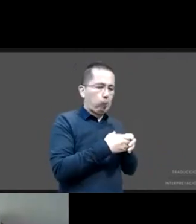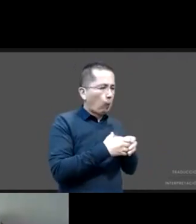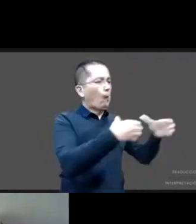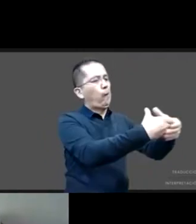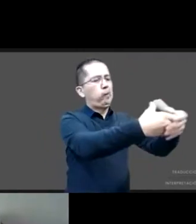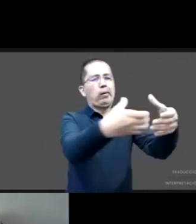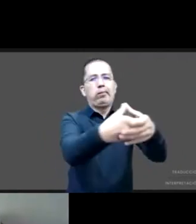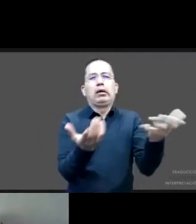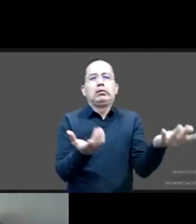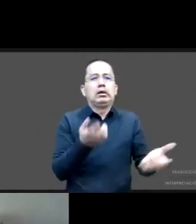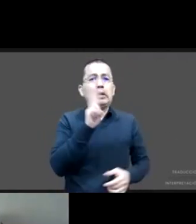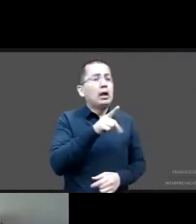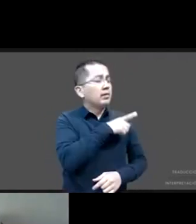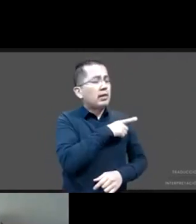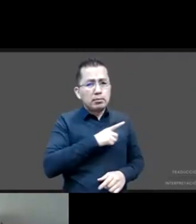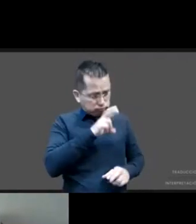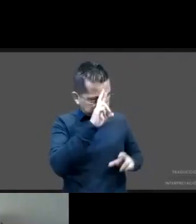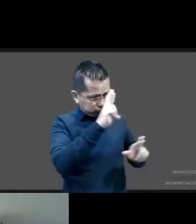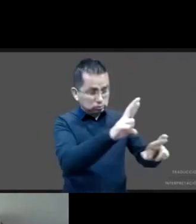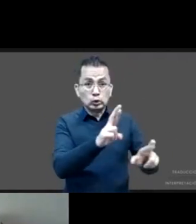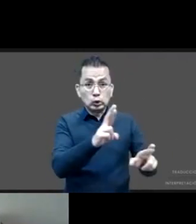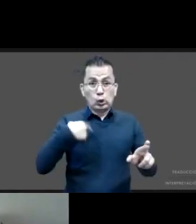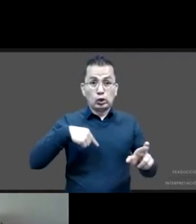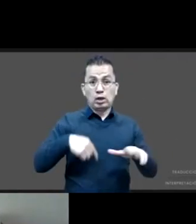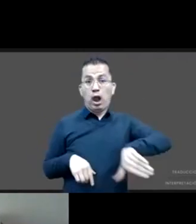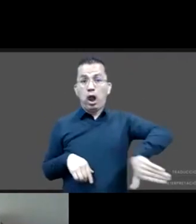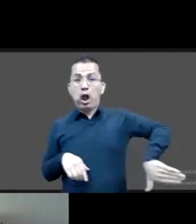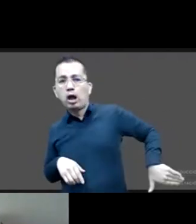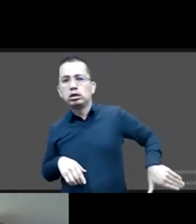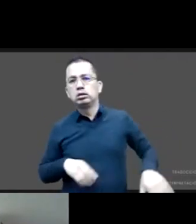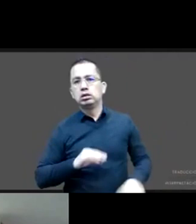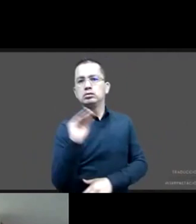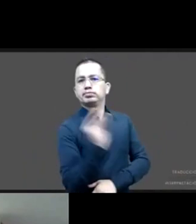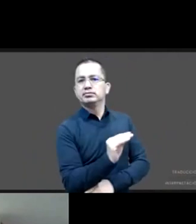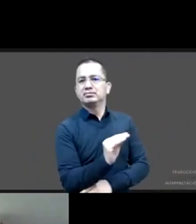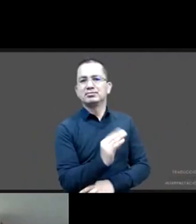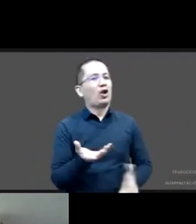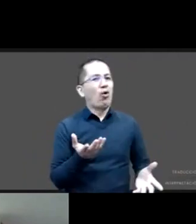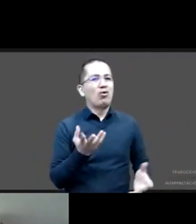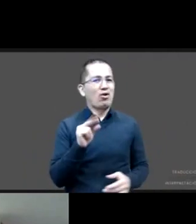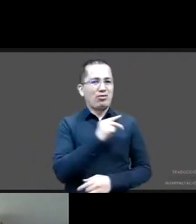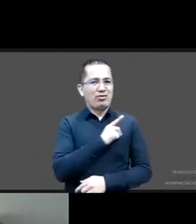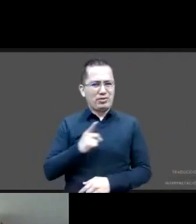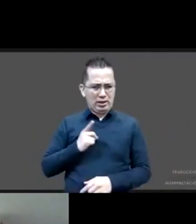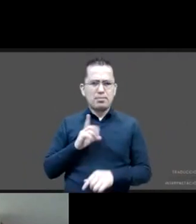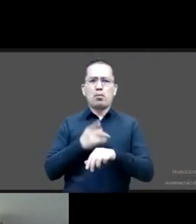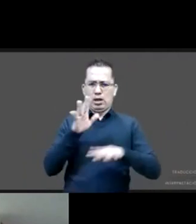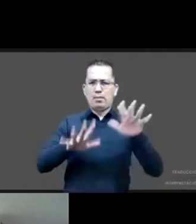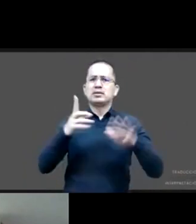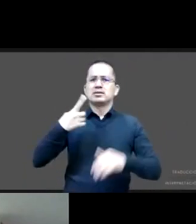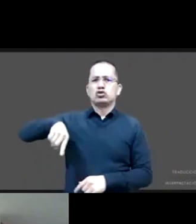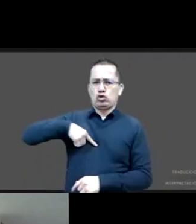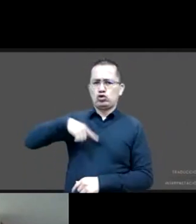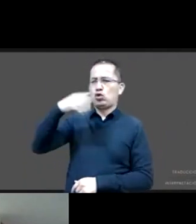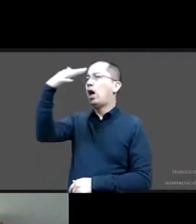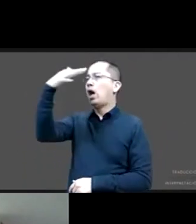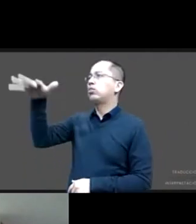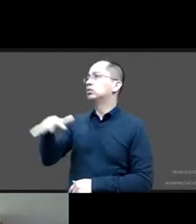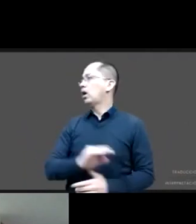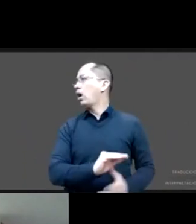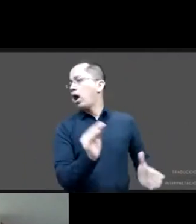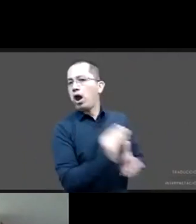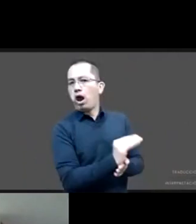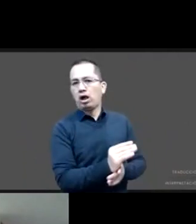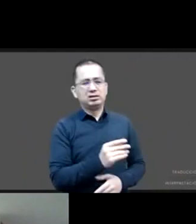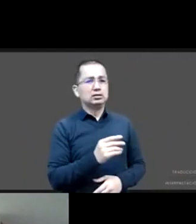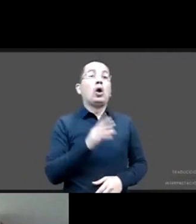no desconocerlos porque a veces los adultos los desconocemos esas expresiones los directores de escuelas creemos que